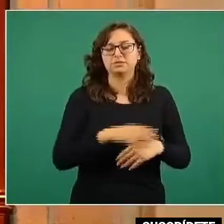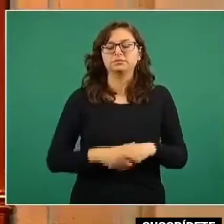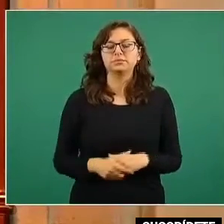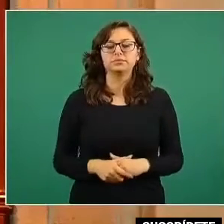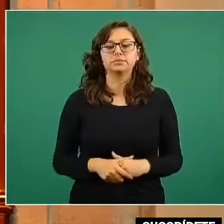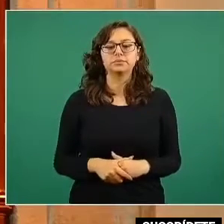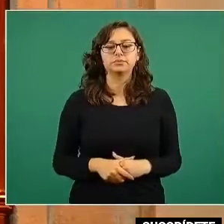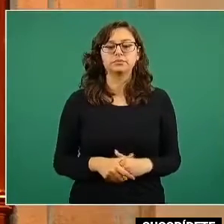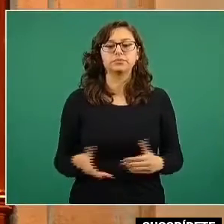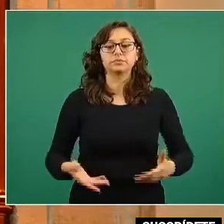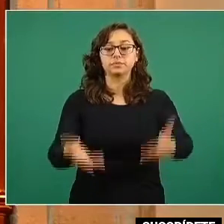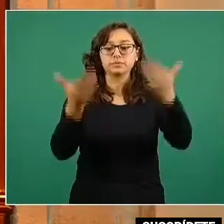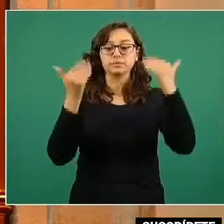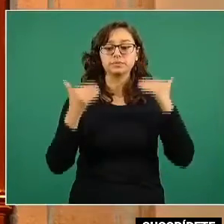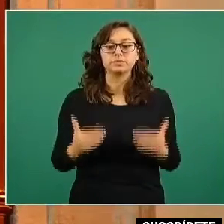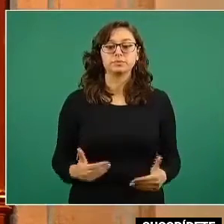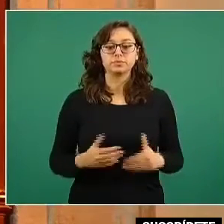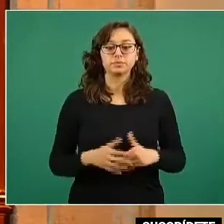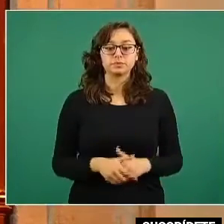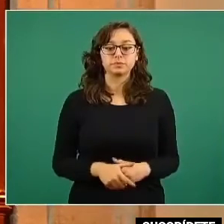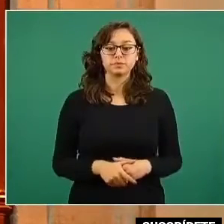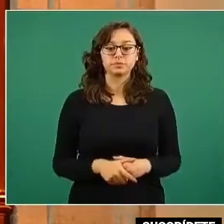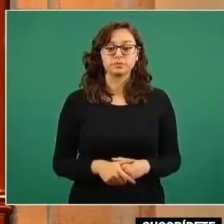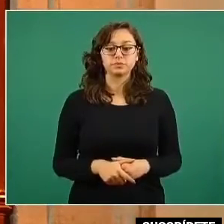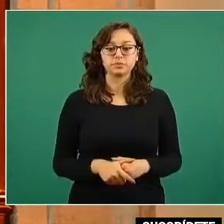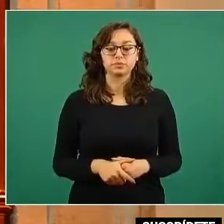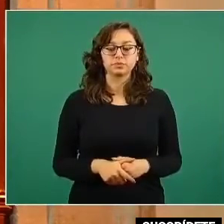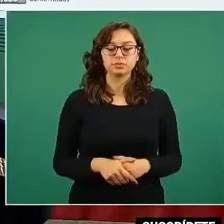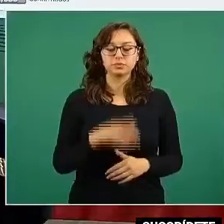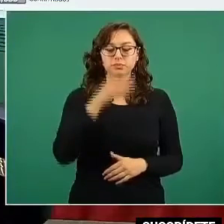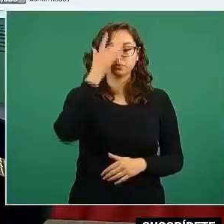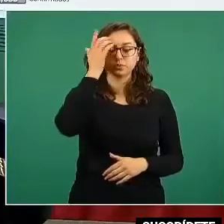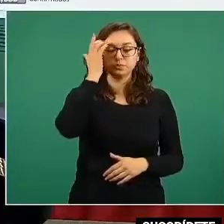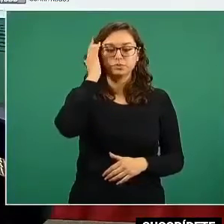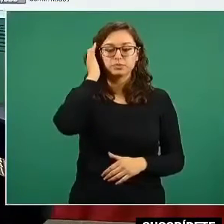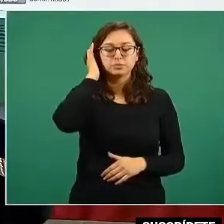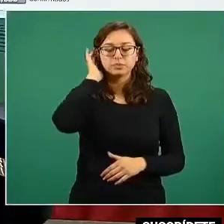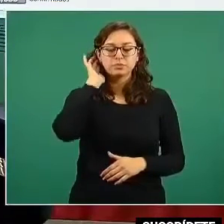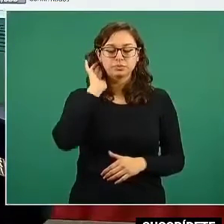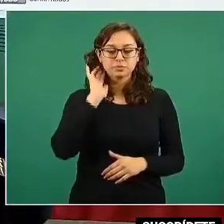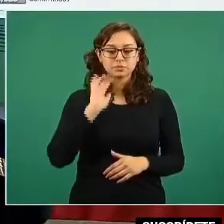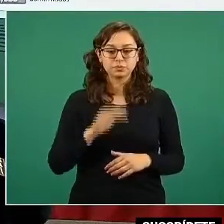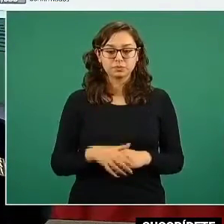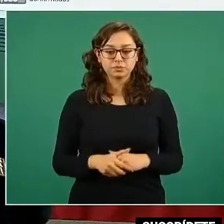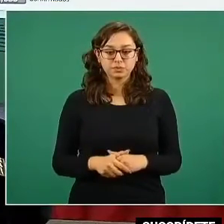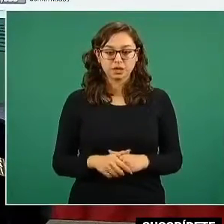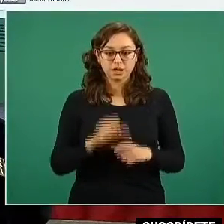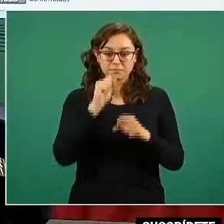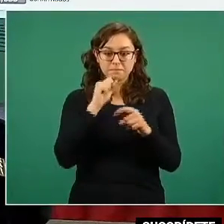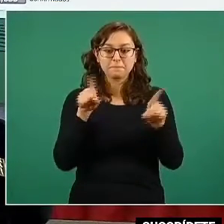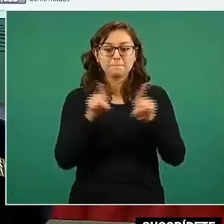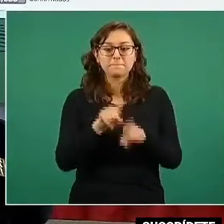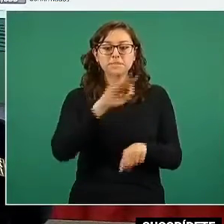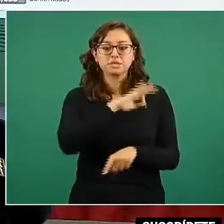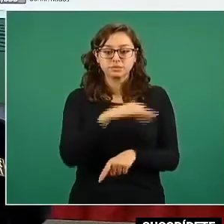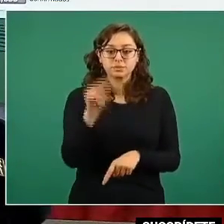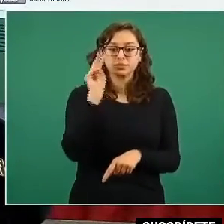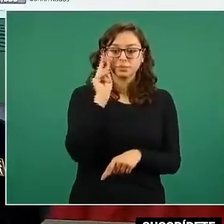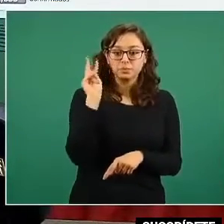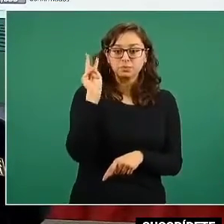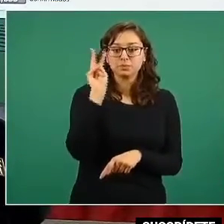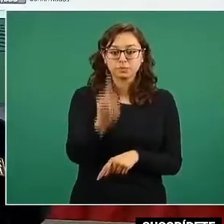México. Veamos la siguiente diapositiva. Vamos a también continuar actualizando el porcentaje